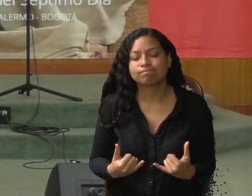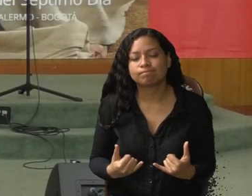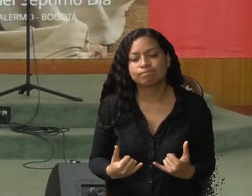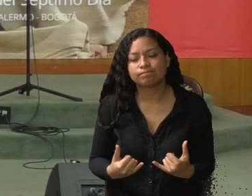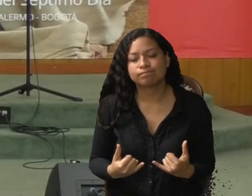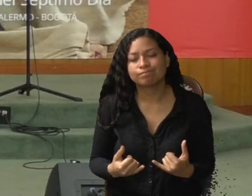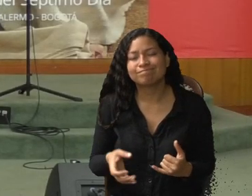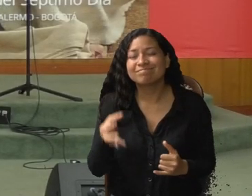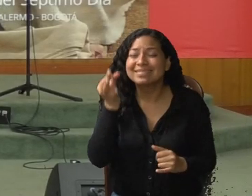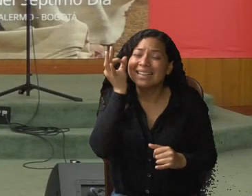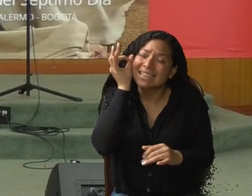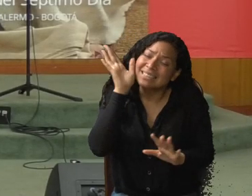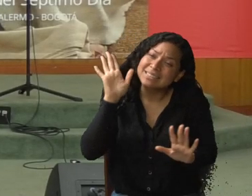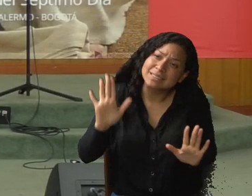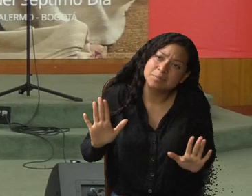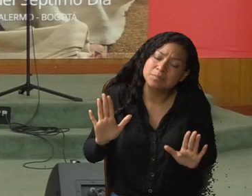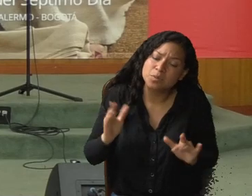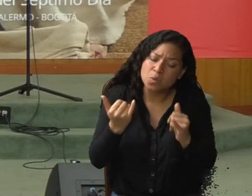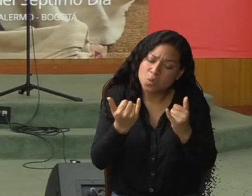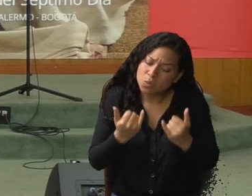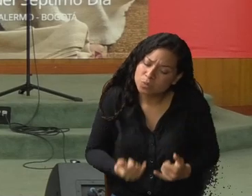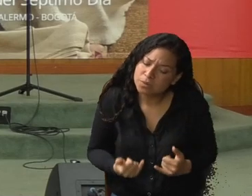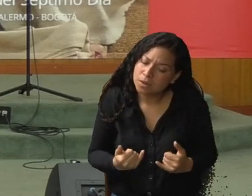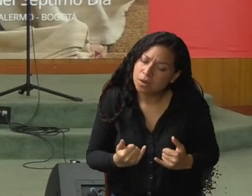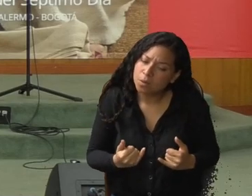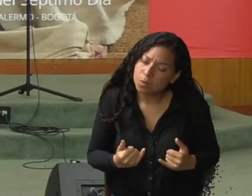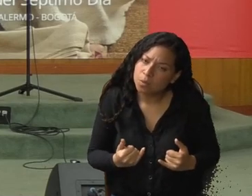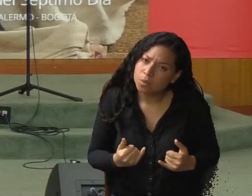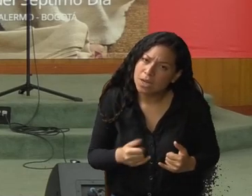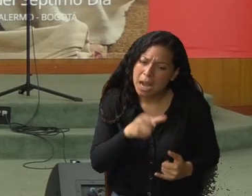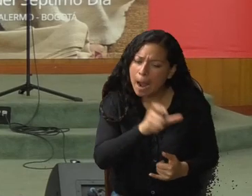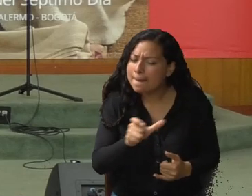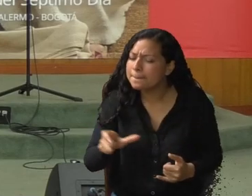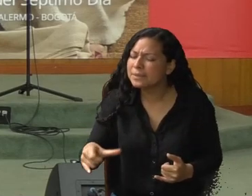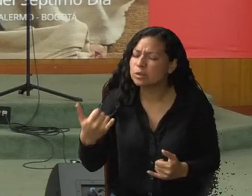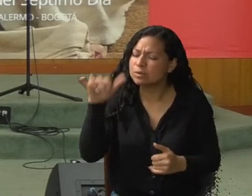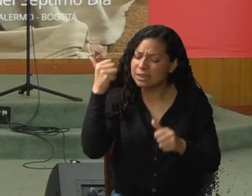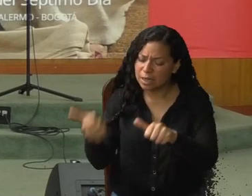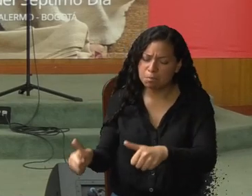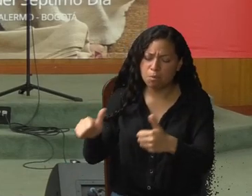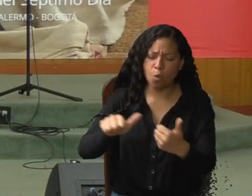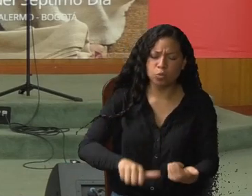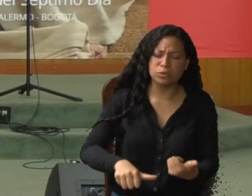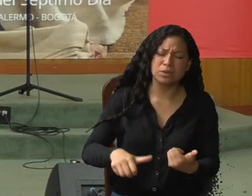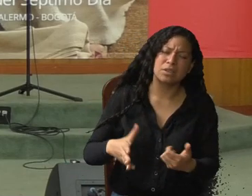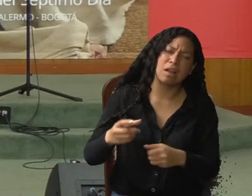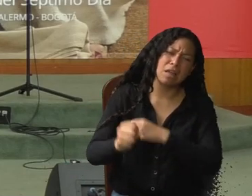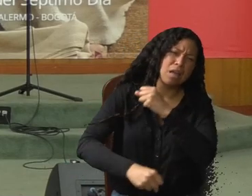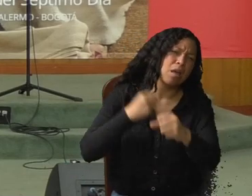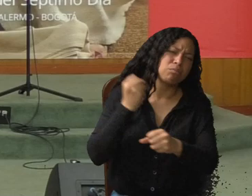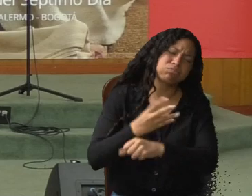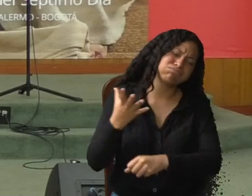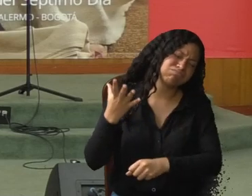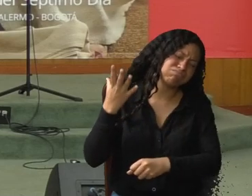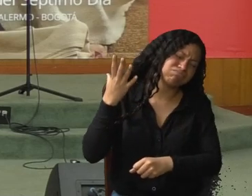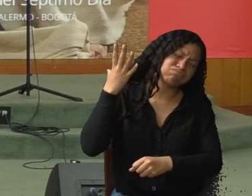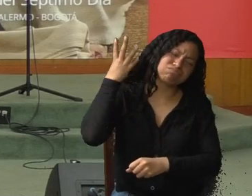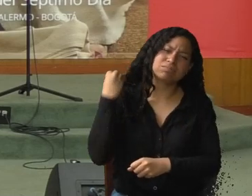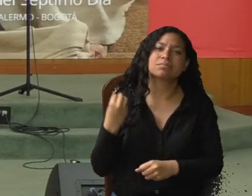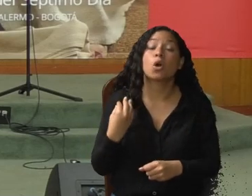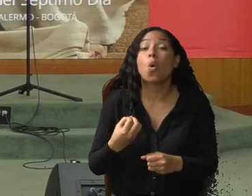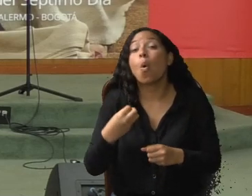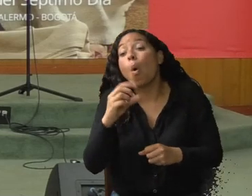Tal vez estamos en ese momento, Señor, miembros de muchos años en la iglesia, o una persona que por primera vez vino